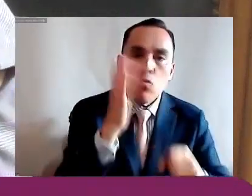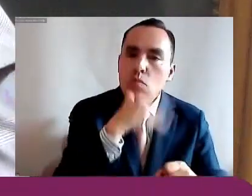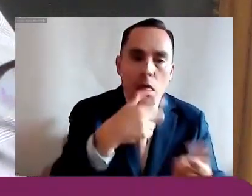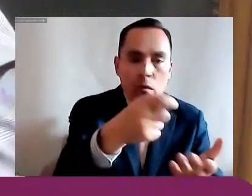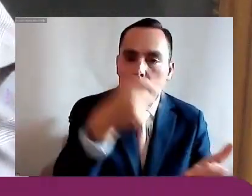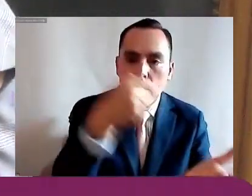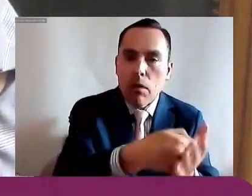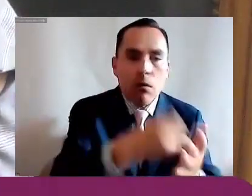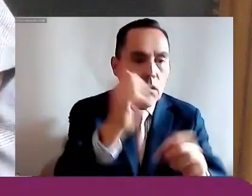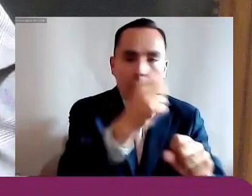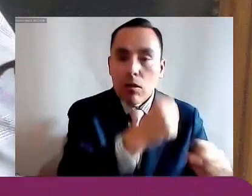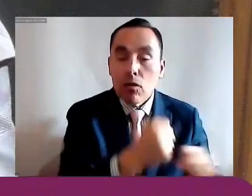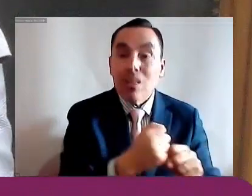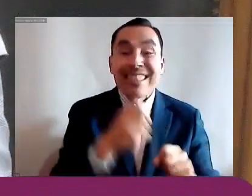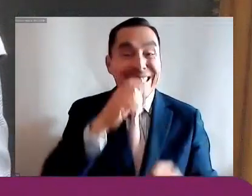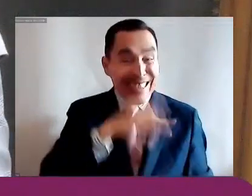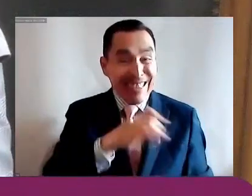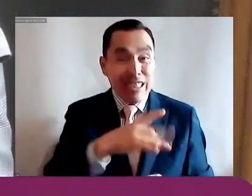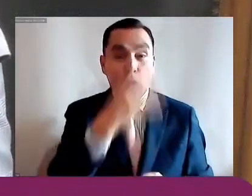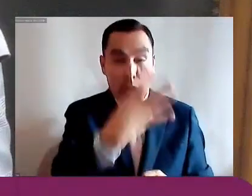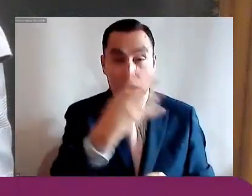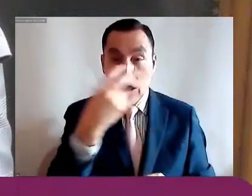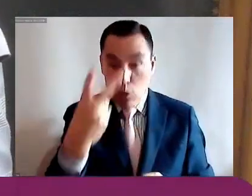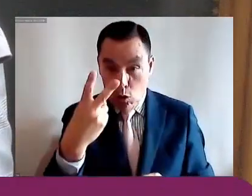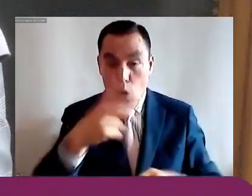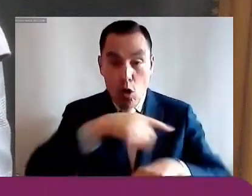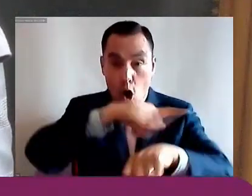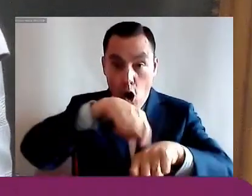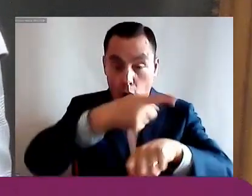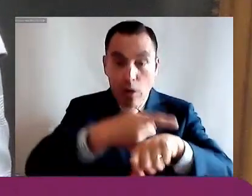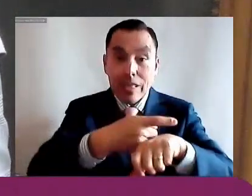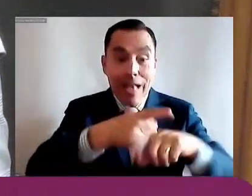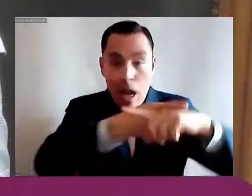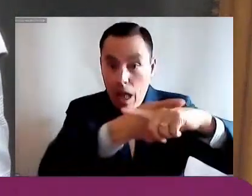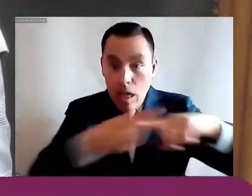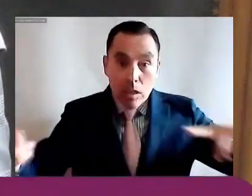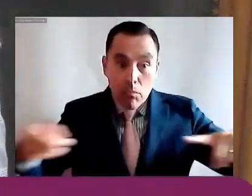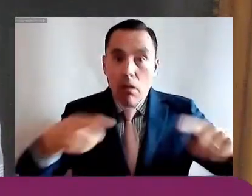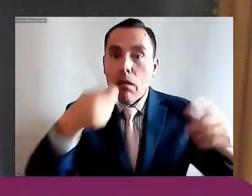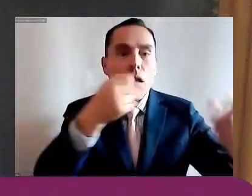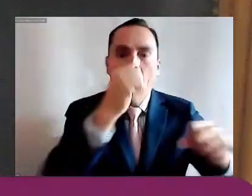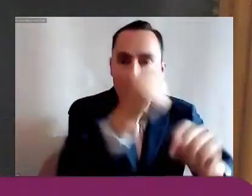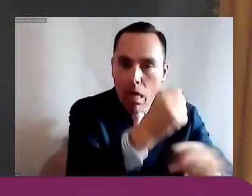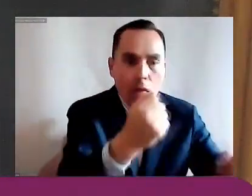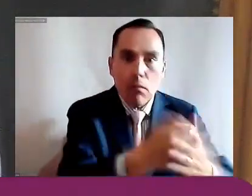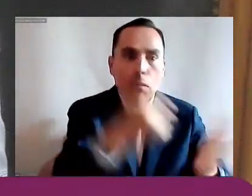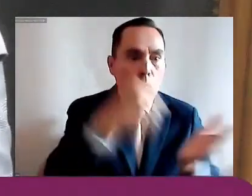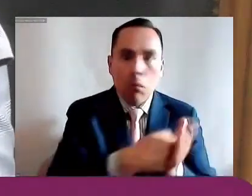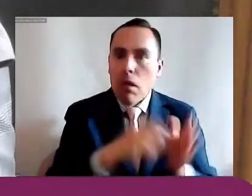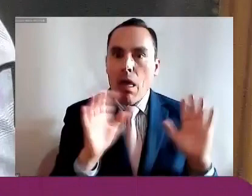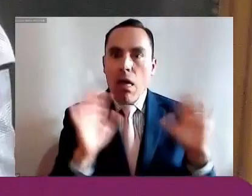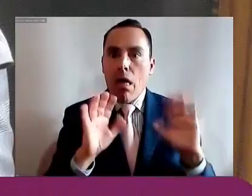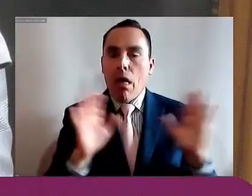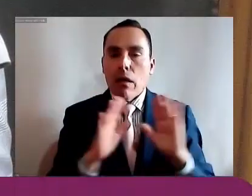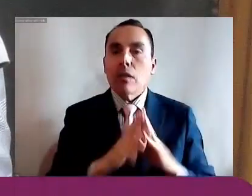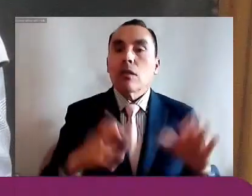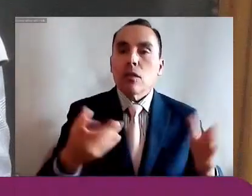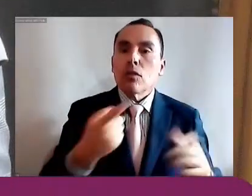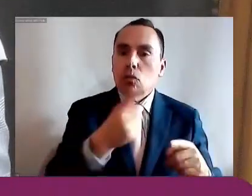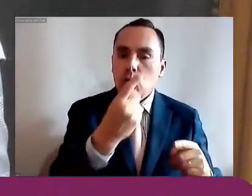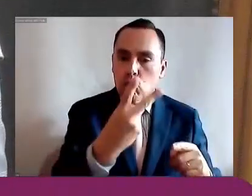en promedio 42,4 horas a la semana a trabajo no remunerado y 19,8 horas en promedio a trabajo